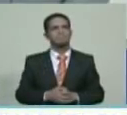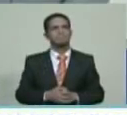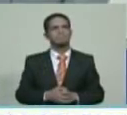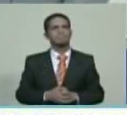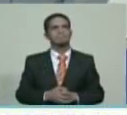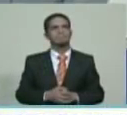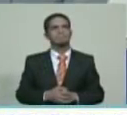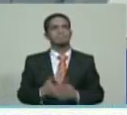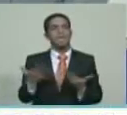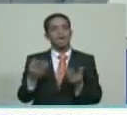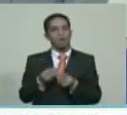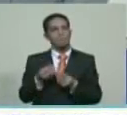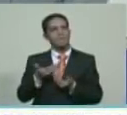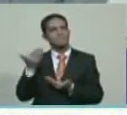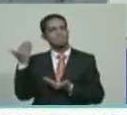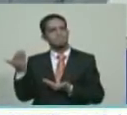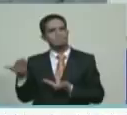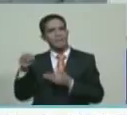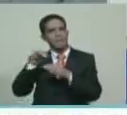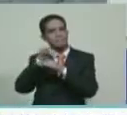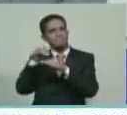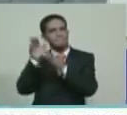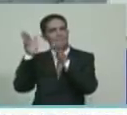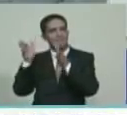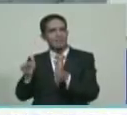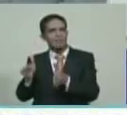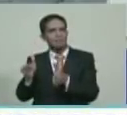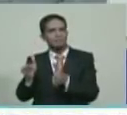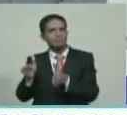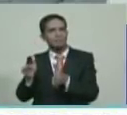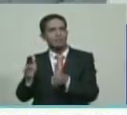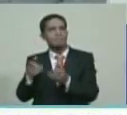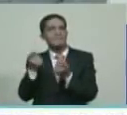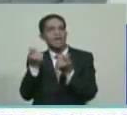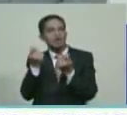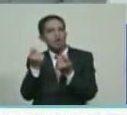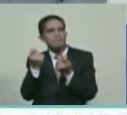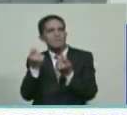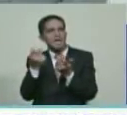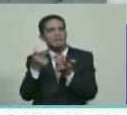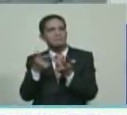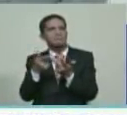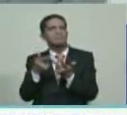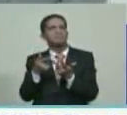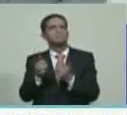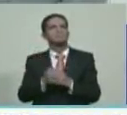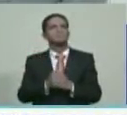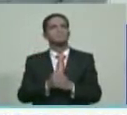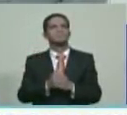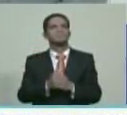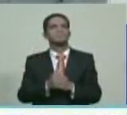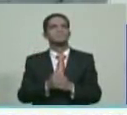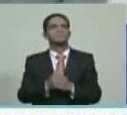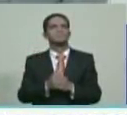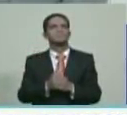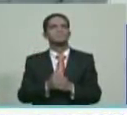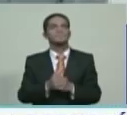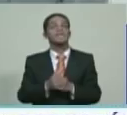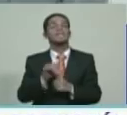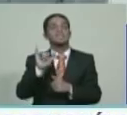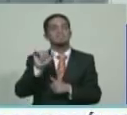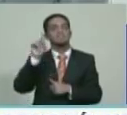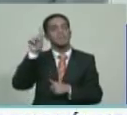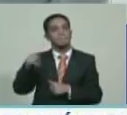el compañero ministro del poder popular de economía y finanzas simón serpa y tenemos la grata